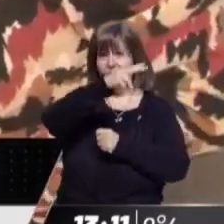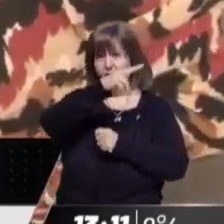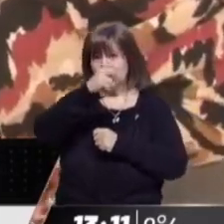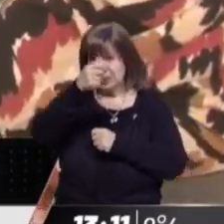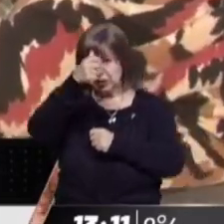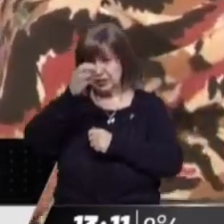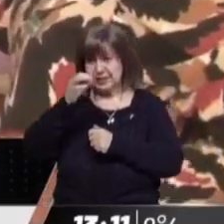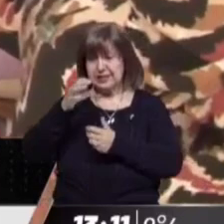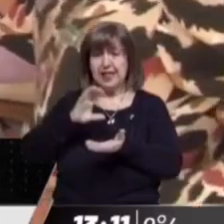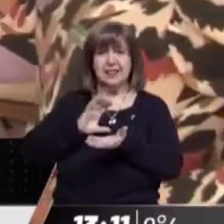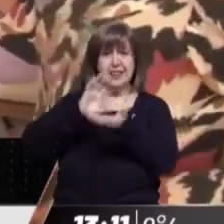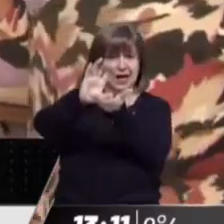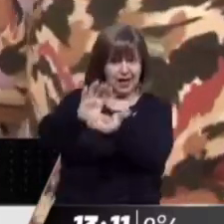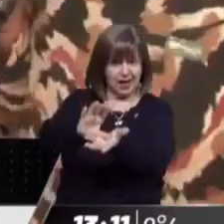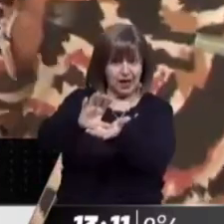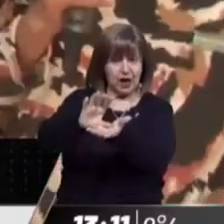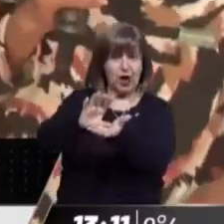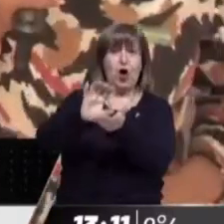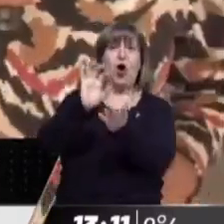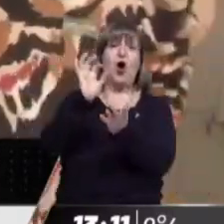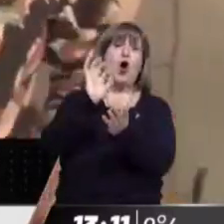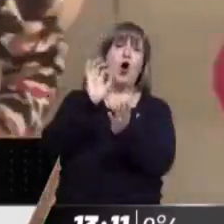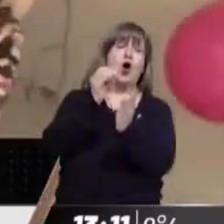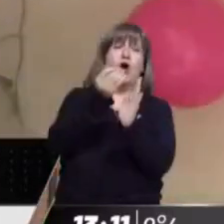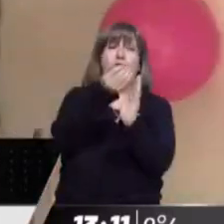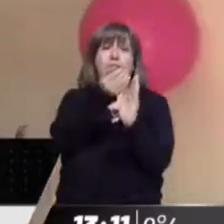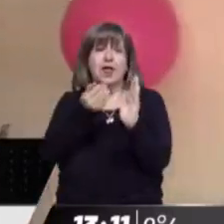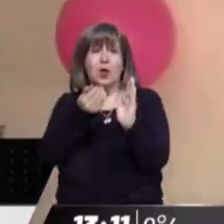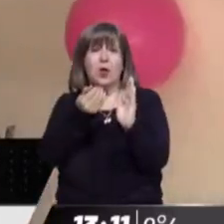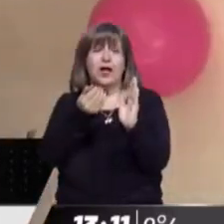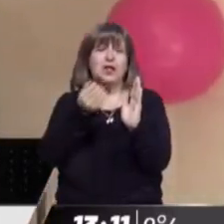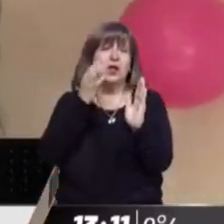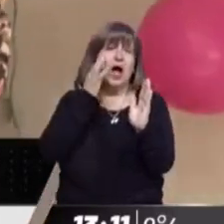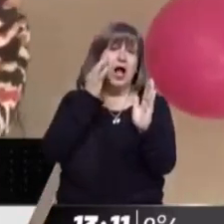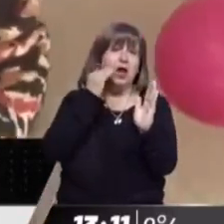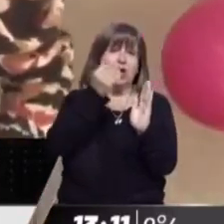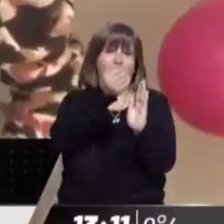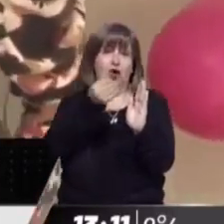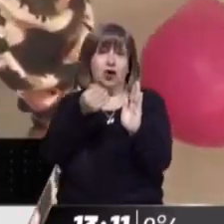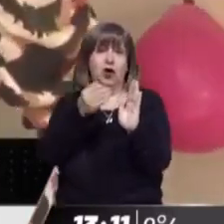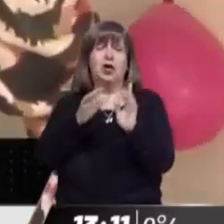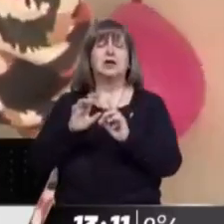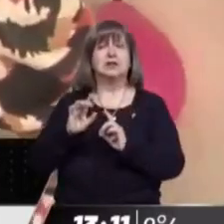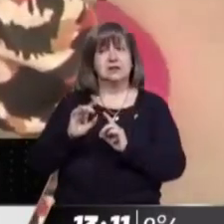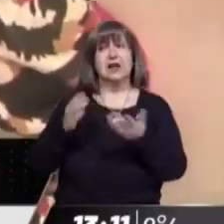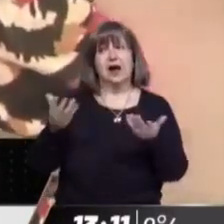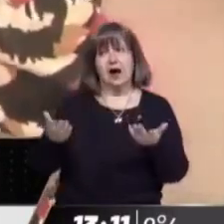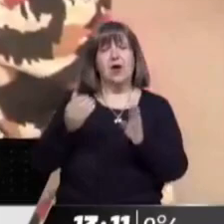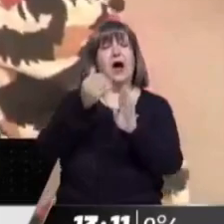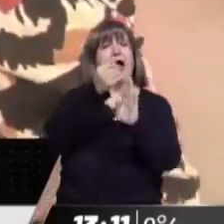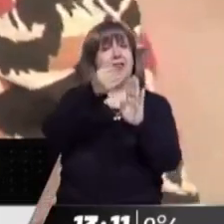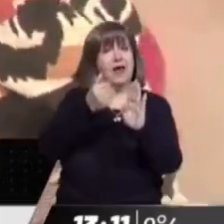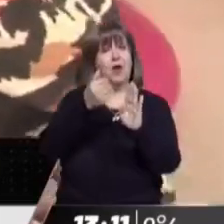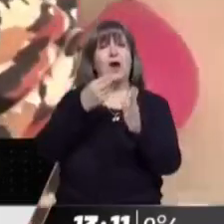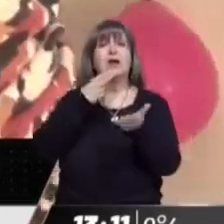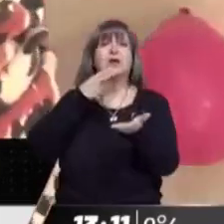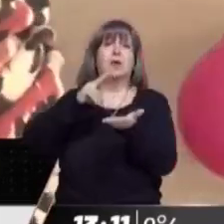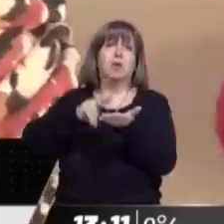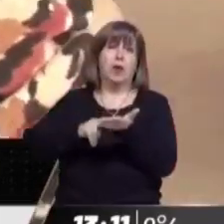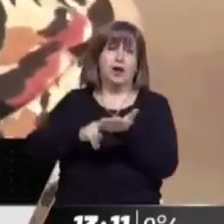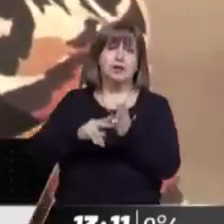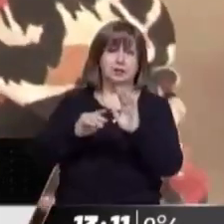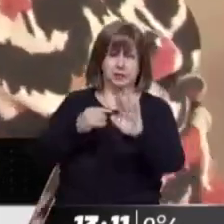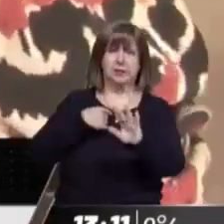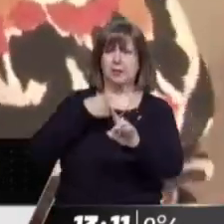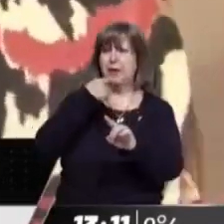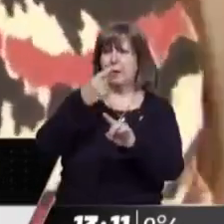No. Por lo que uno siempre ha manejado como información, hay un descuento por impuestos. Pero todo esto lo vamos